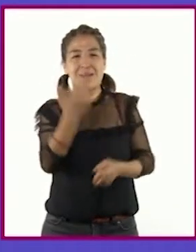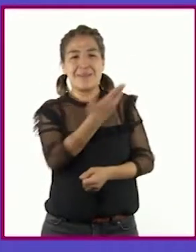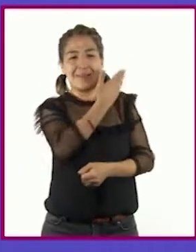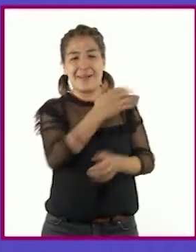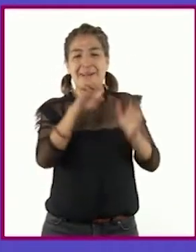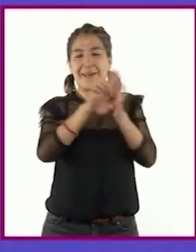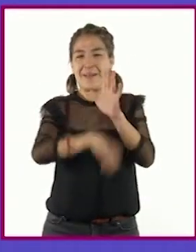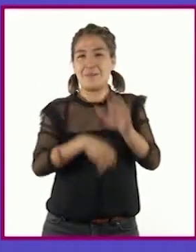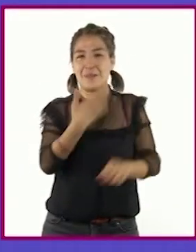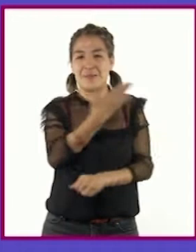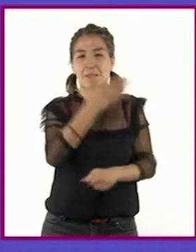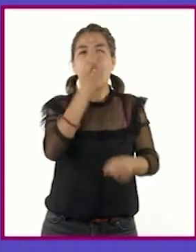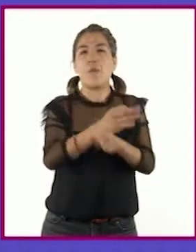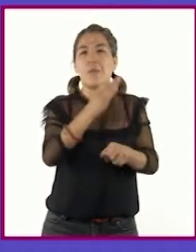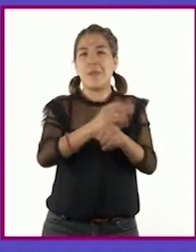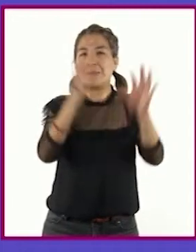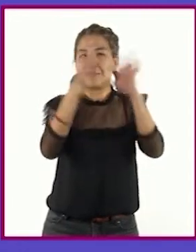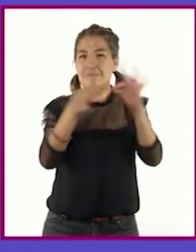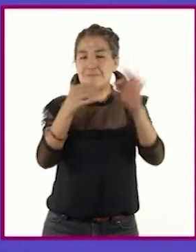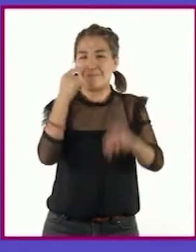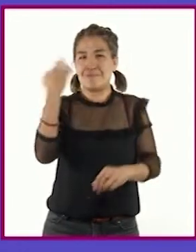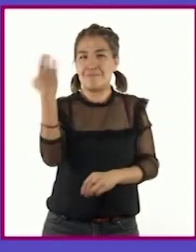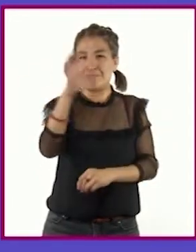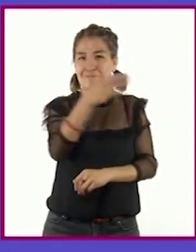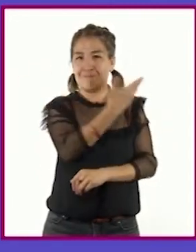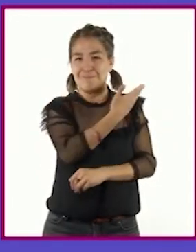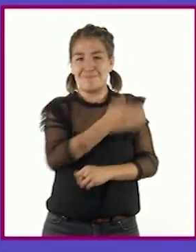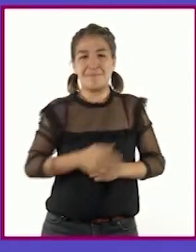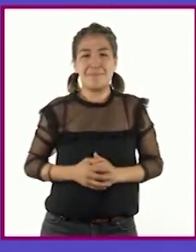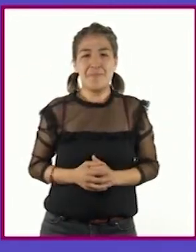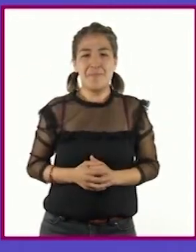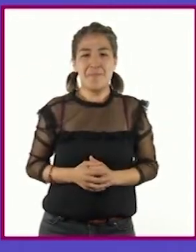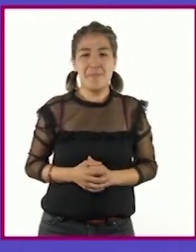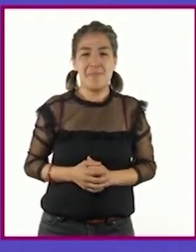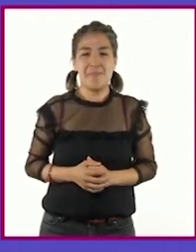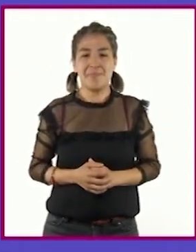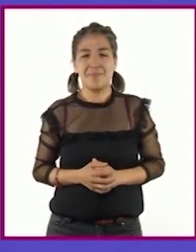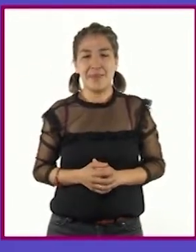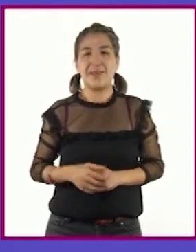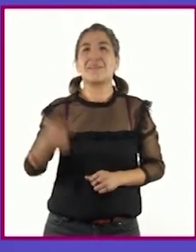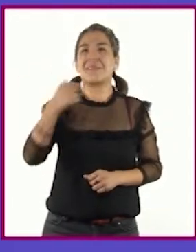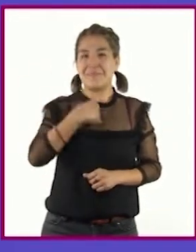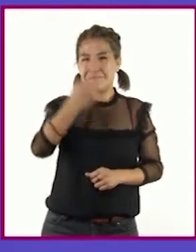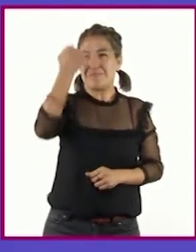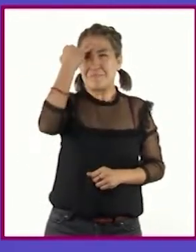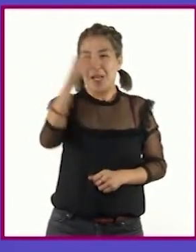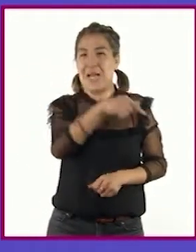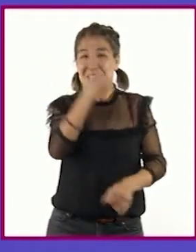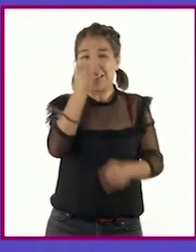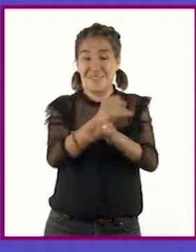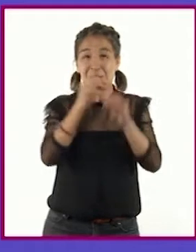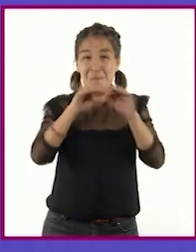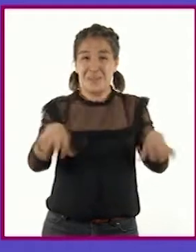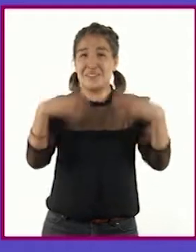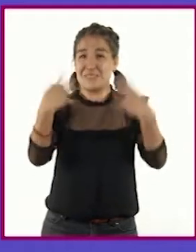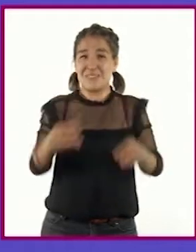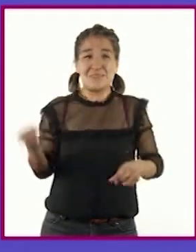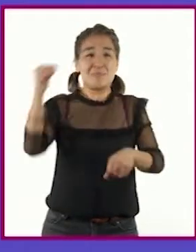a continuación aparecerá en pantalla. Me imagino que para poner toda la información,